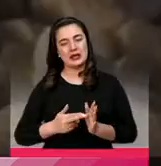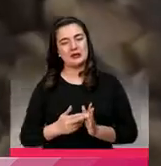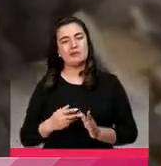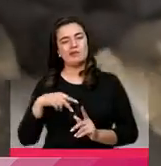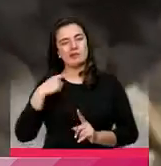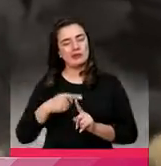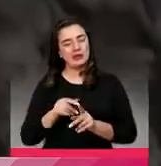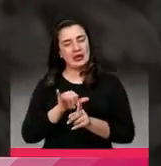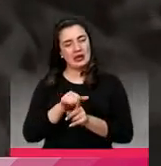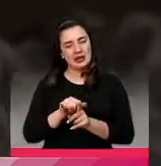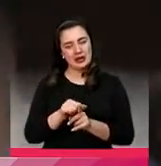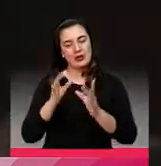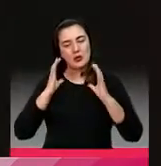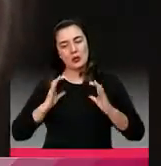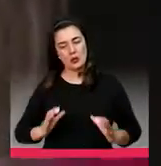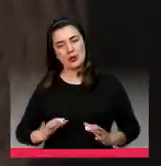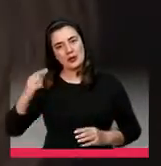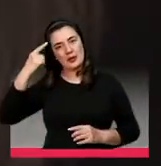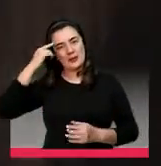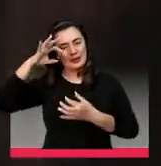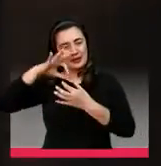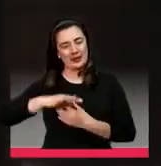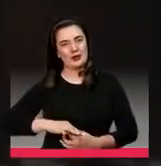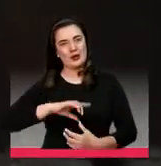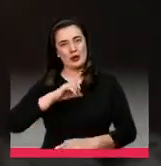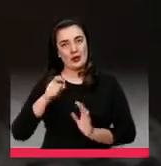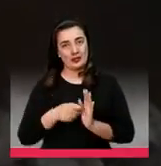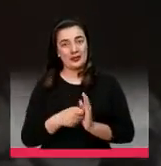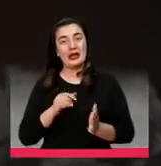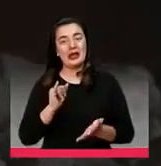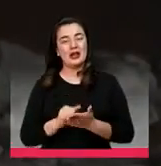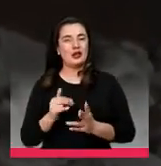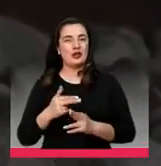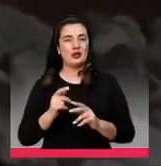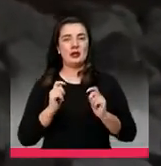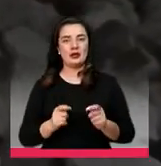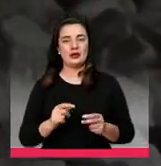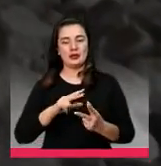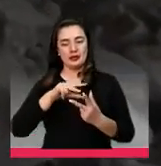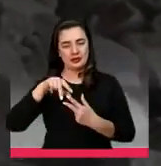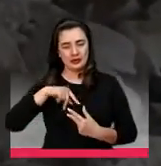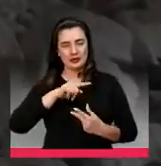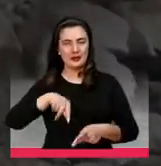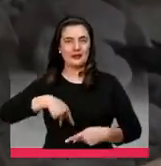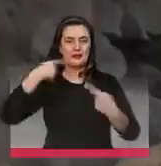equilibrio entre el cuerpo, la mente y el alma, a lo que ha denominado el triángulo de la vida.